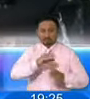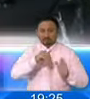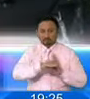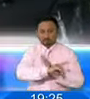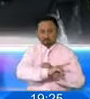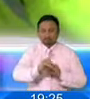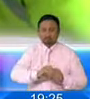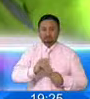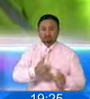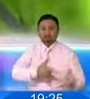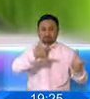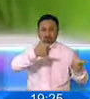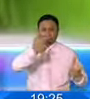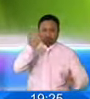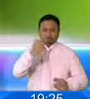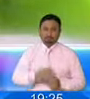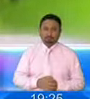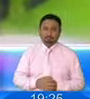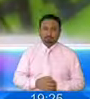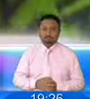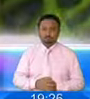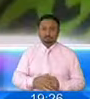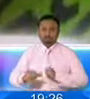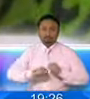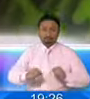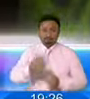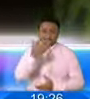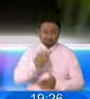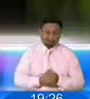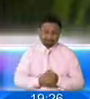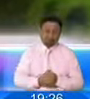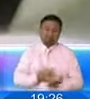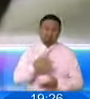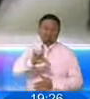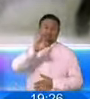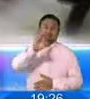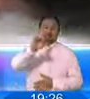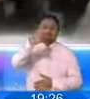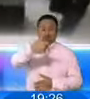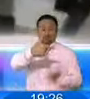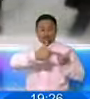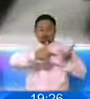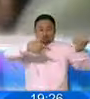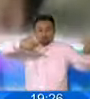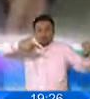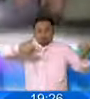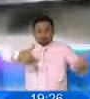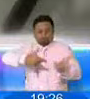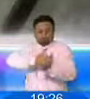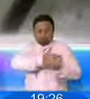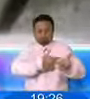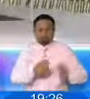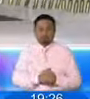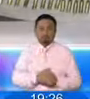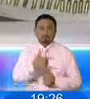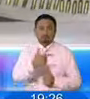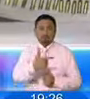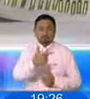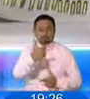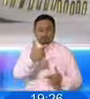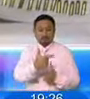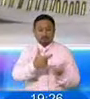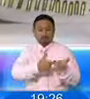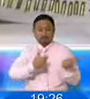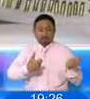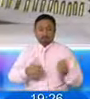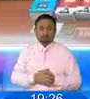almacenamiento de armas de fuego. El trabajo investigativo no falló. Aparecieron 8 armas entre fusil, subametralladora, pistola, revólver,